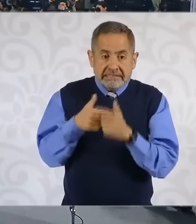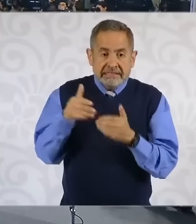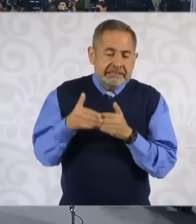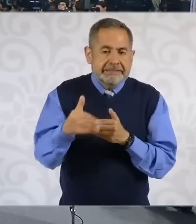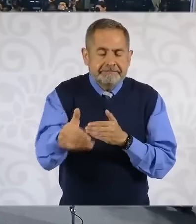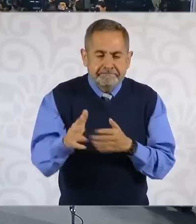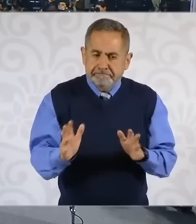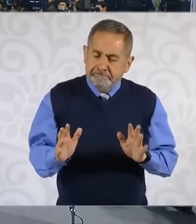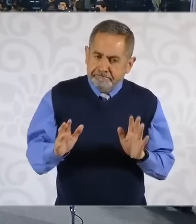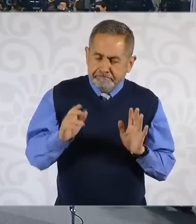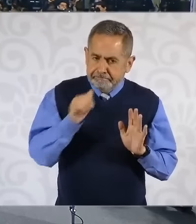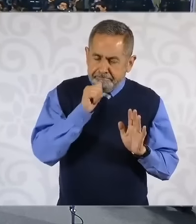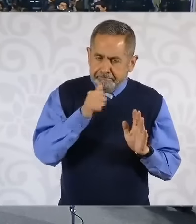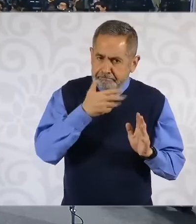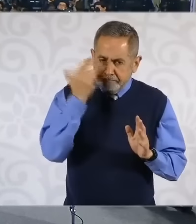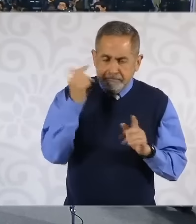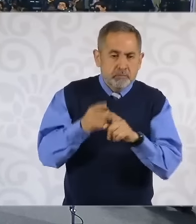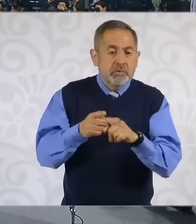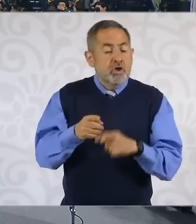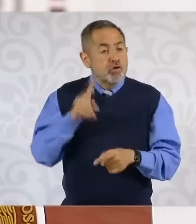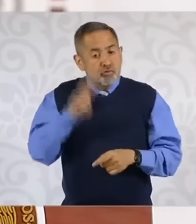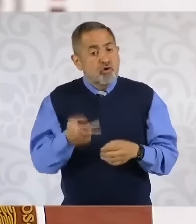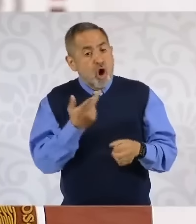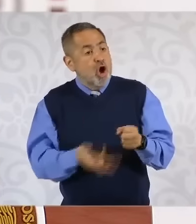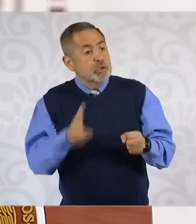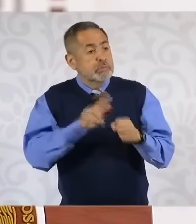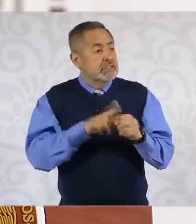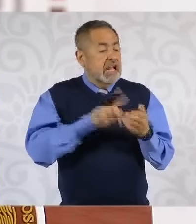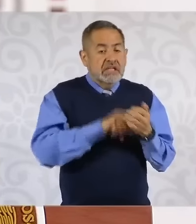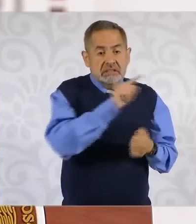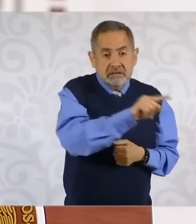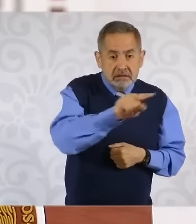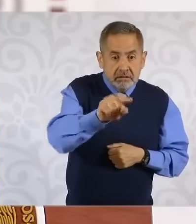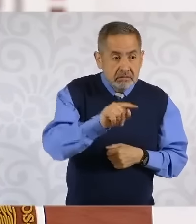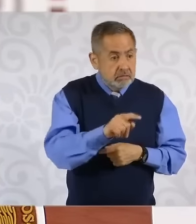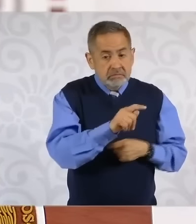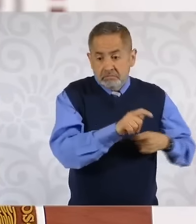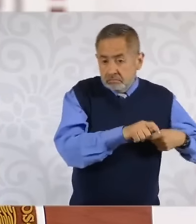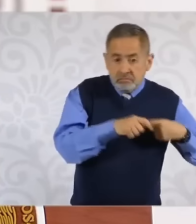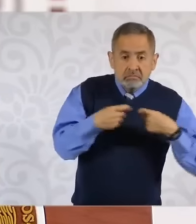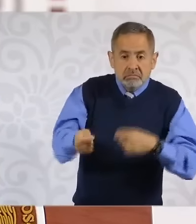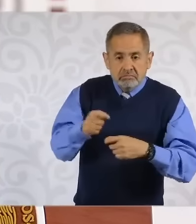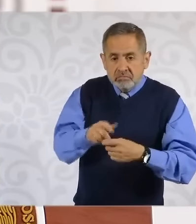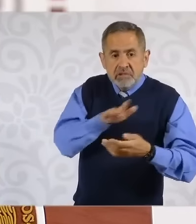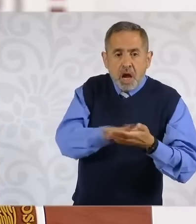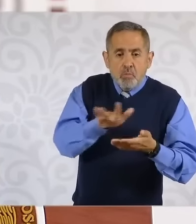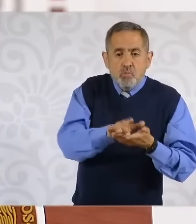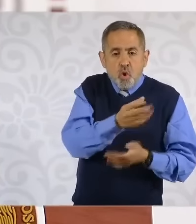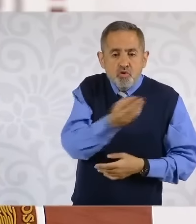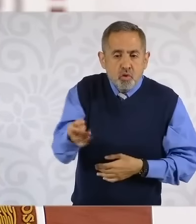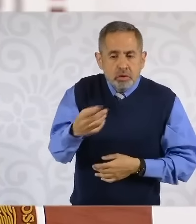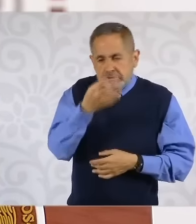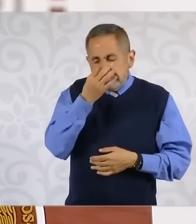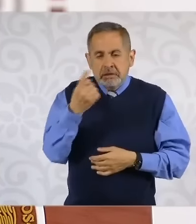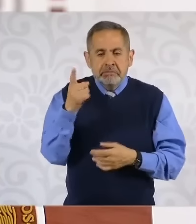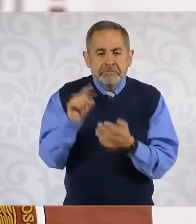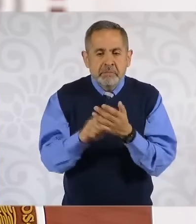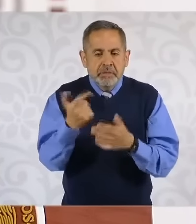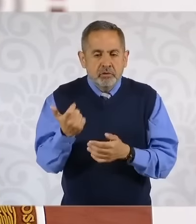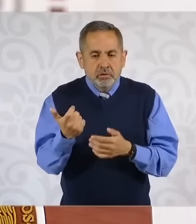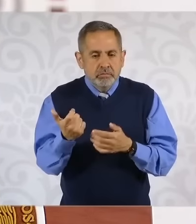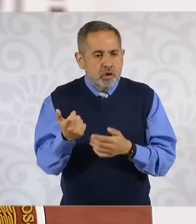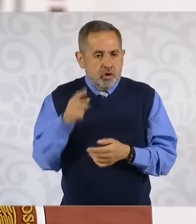en realidad, en los hospitales, pues cuando les dan, llegan a dar algún apoyo, es un apoyo de 1,000 pesos nada más, pero